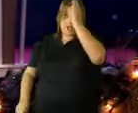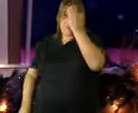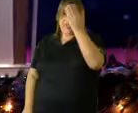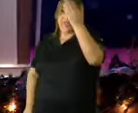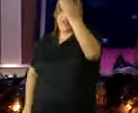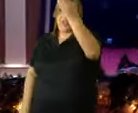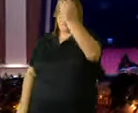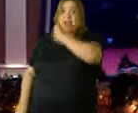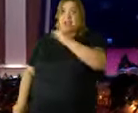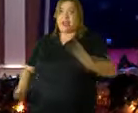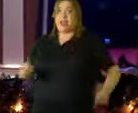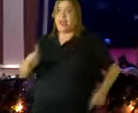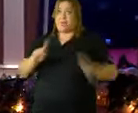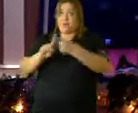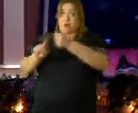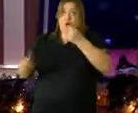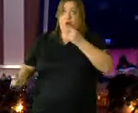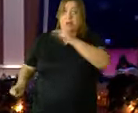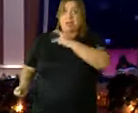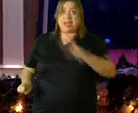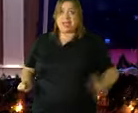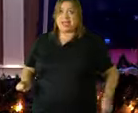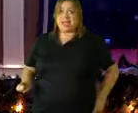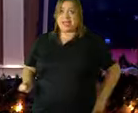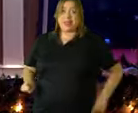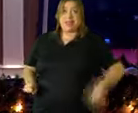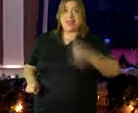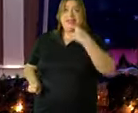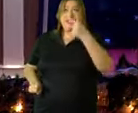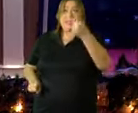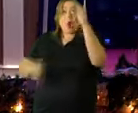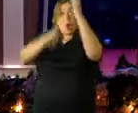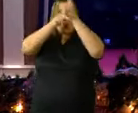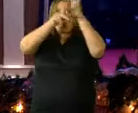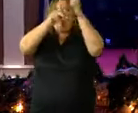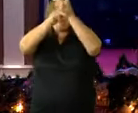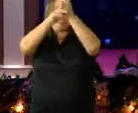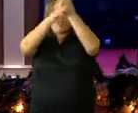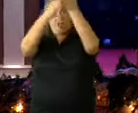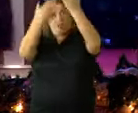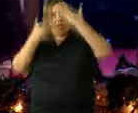que dijo que estaría contigo y está contigo.